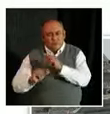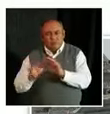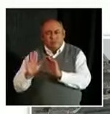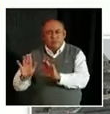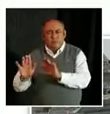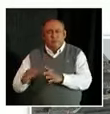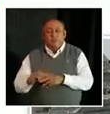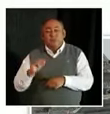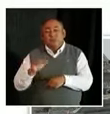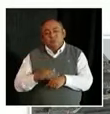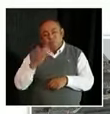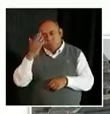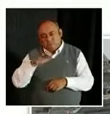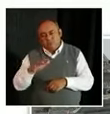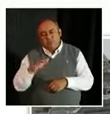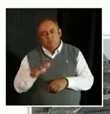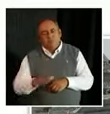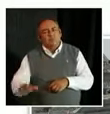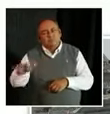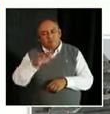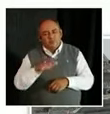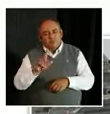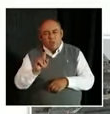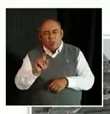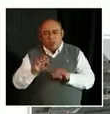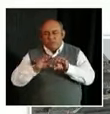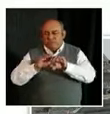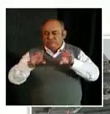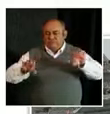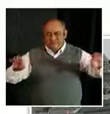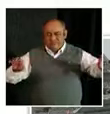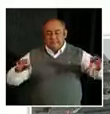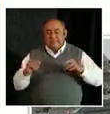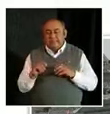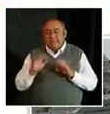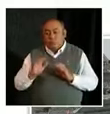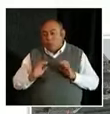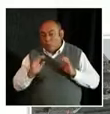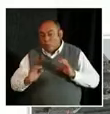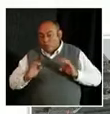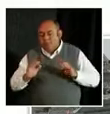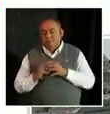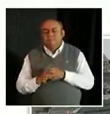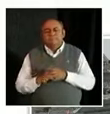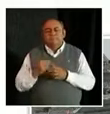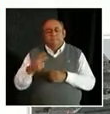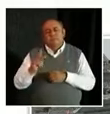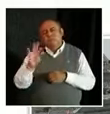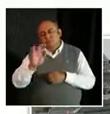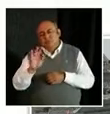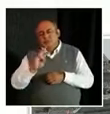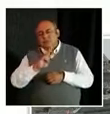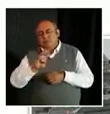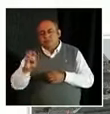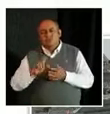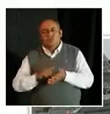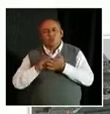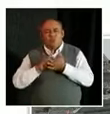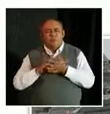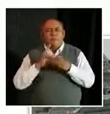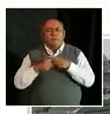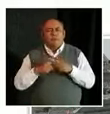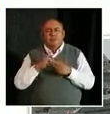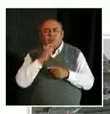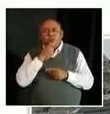la zona donde se encuentra el gasoducto, pero sí podríamos llegar hasta 300 litros por segundo que pudiéramos